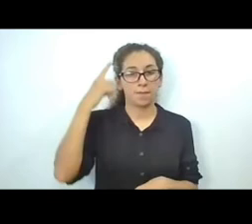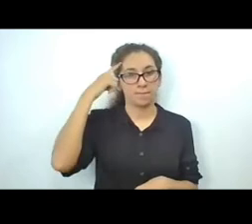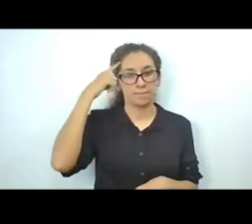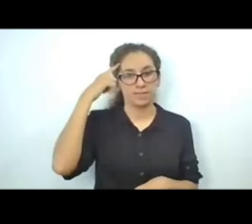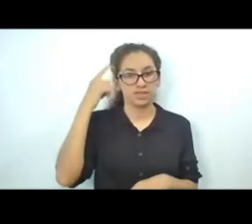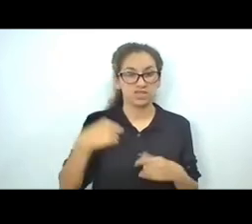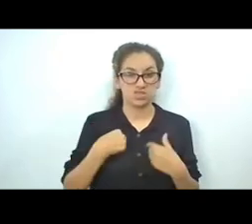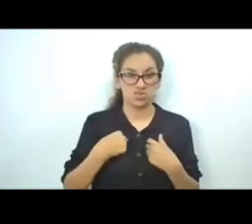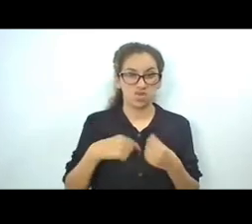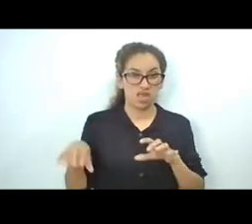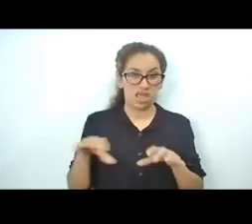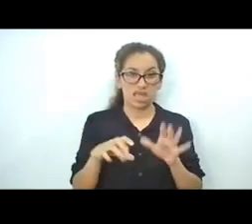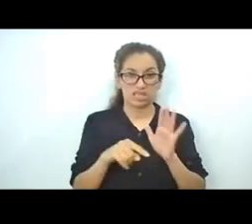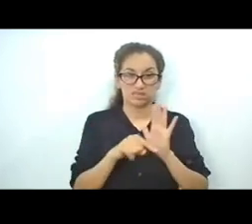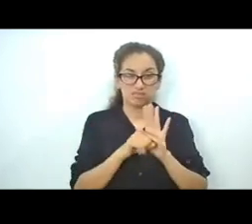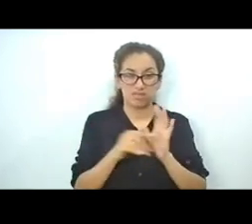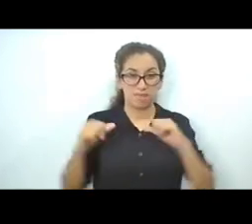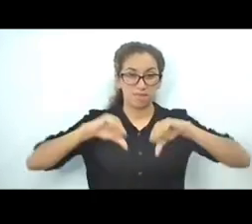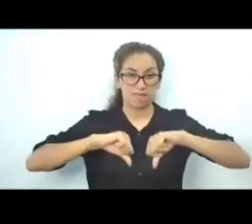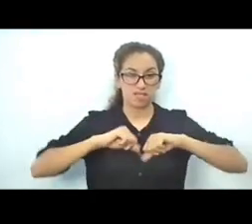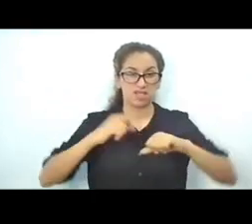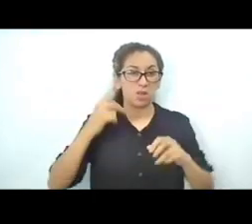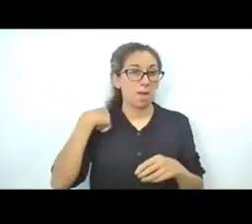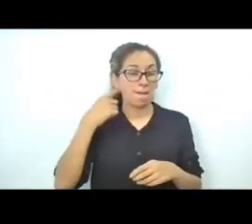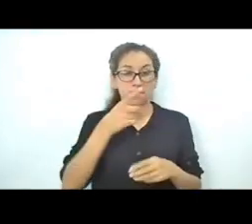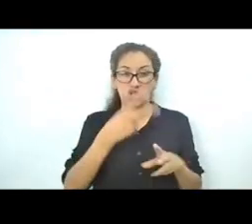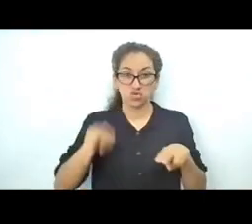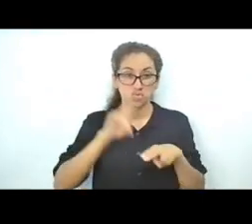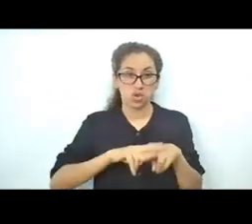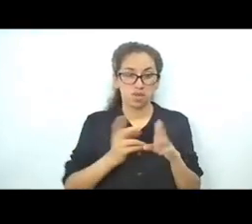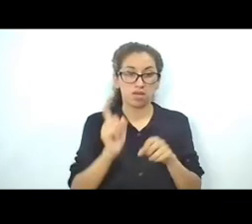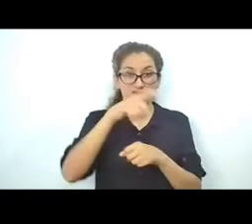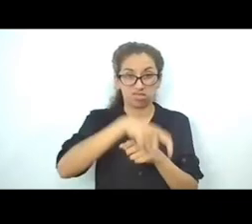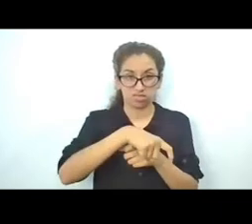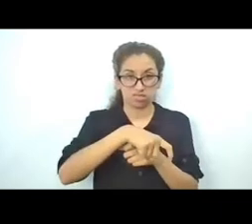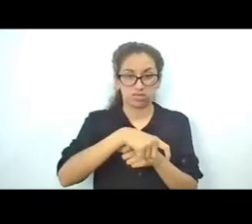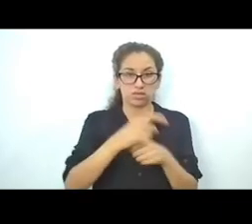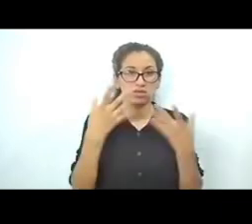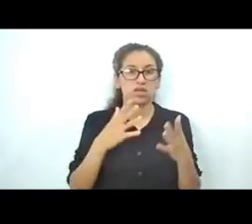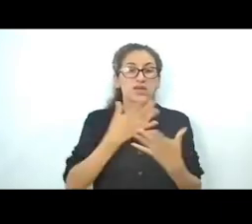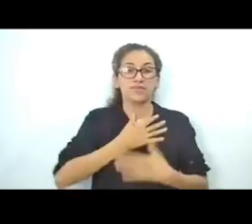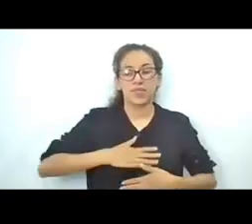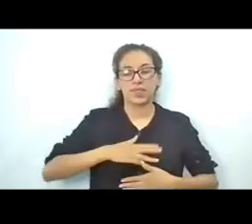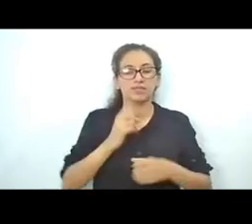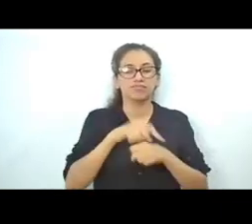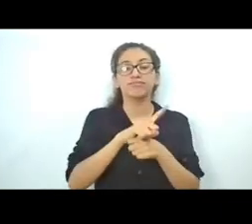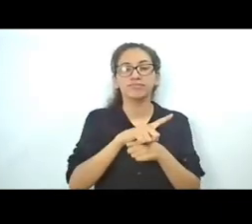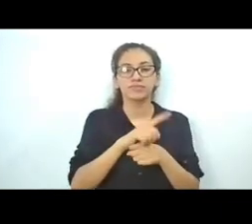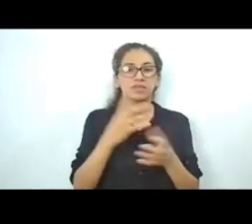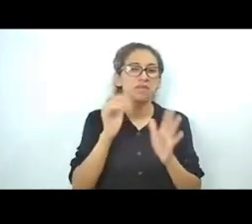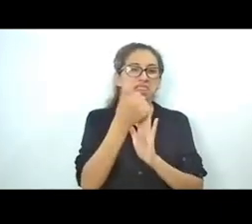estoy haciendo mal. ¿Es normal que se le baje el pene cuando ha pasado, me imagino que